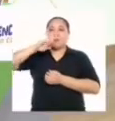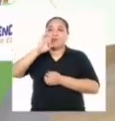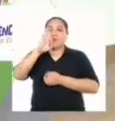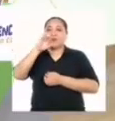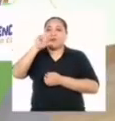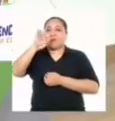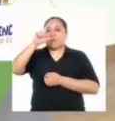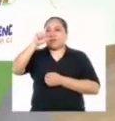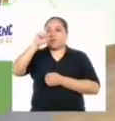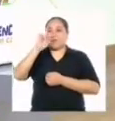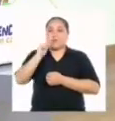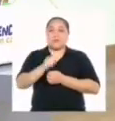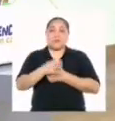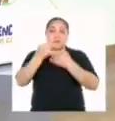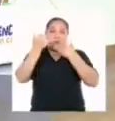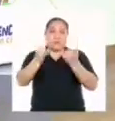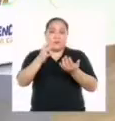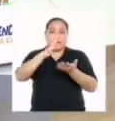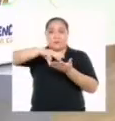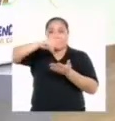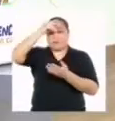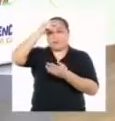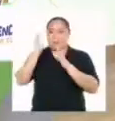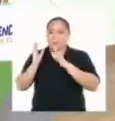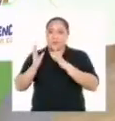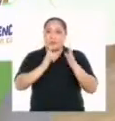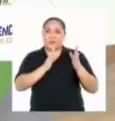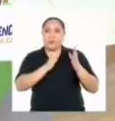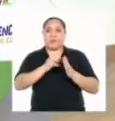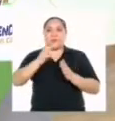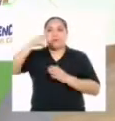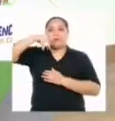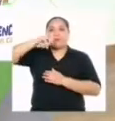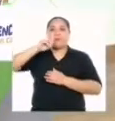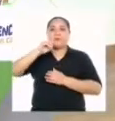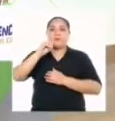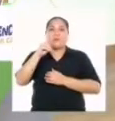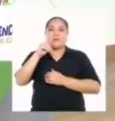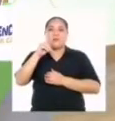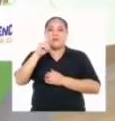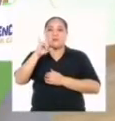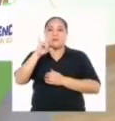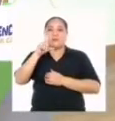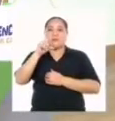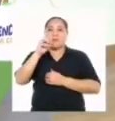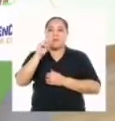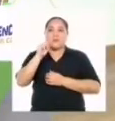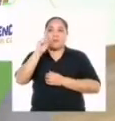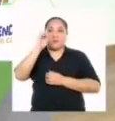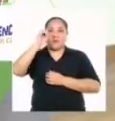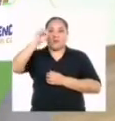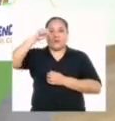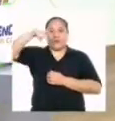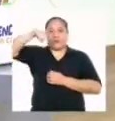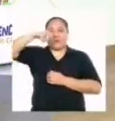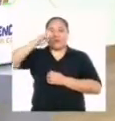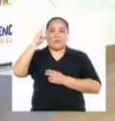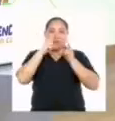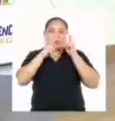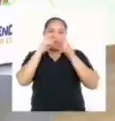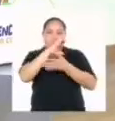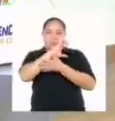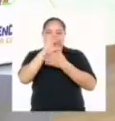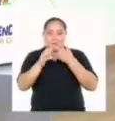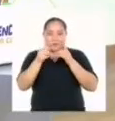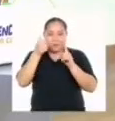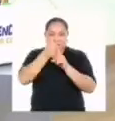papiroflexia. Hoy aprenderemos a elaborar los famosos módulos Sonobe. Identificaremos las características, propiedades